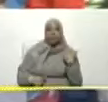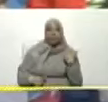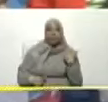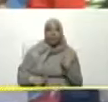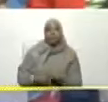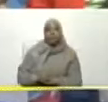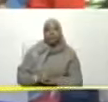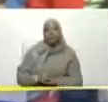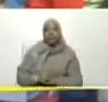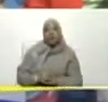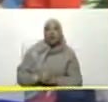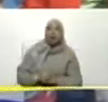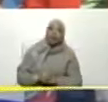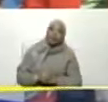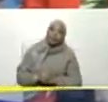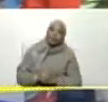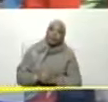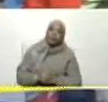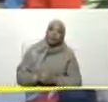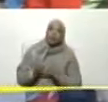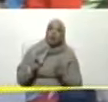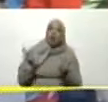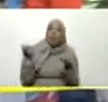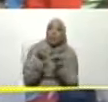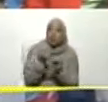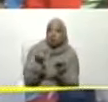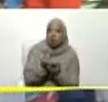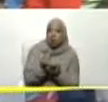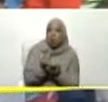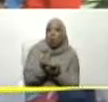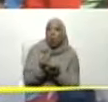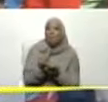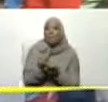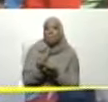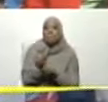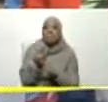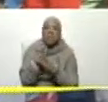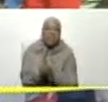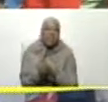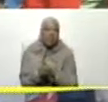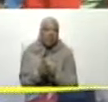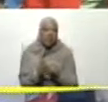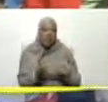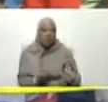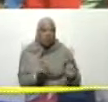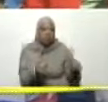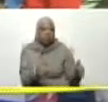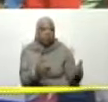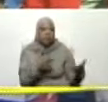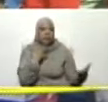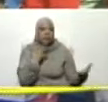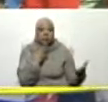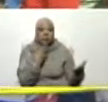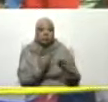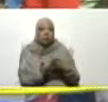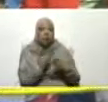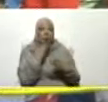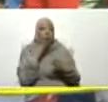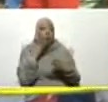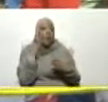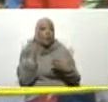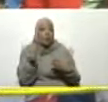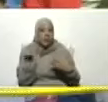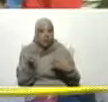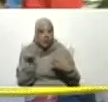hablado de la etapa del renacimiento, y en esa etapa del renacimiento entra la generación joven y la